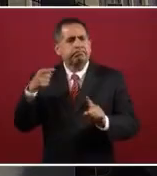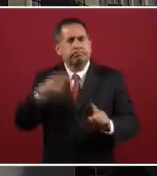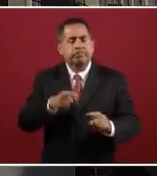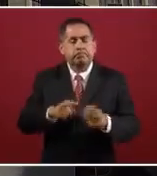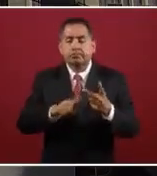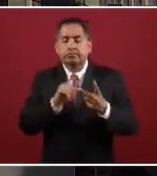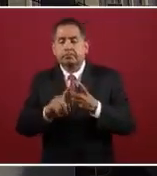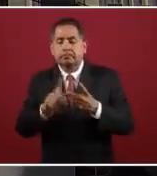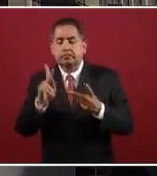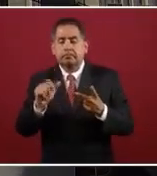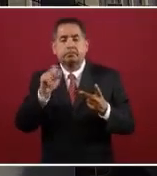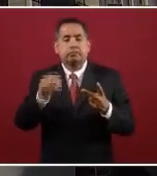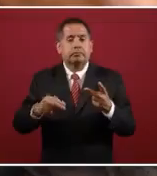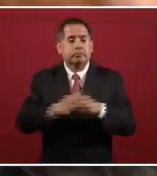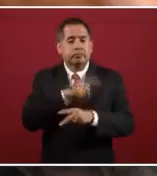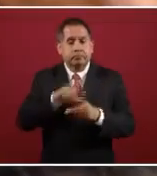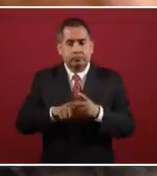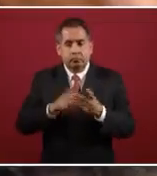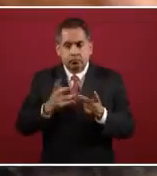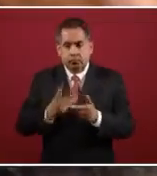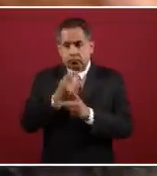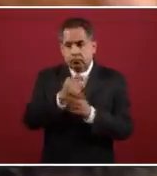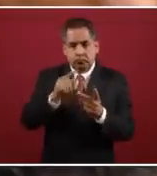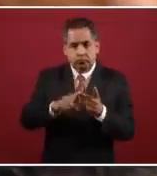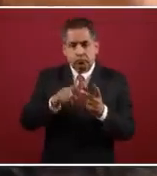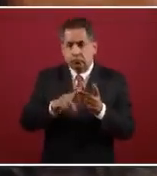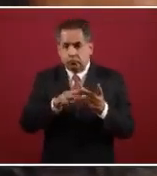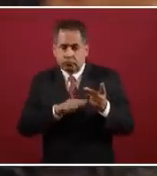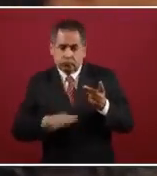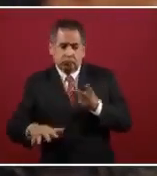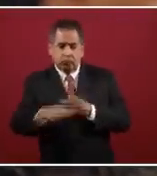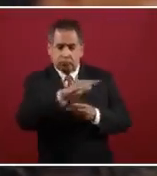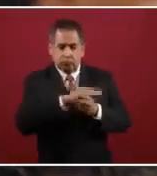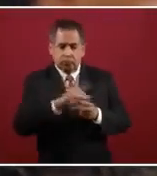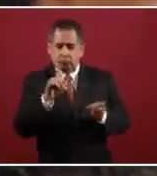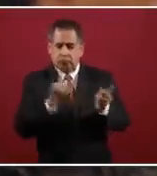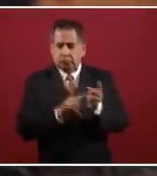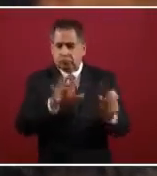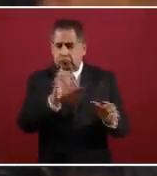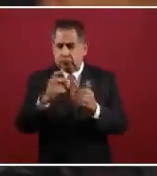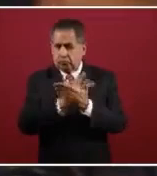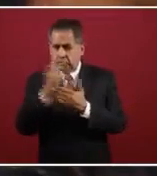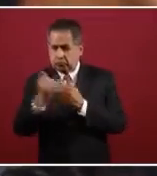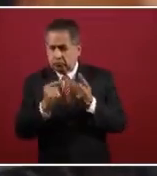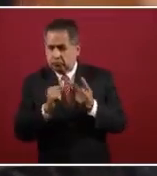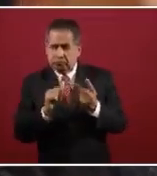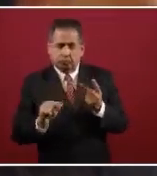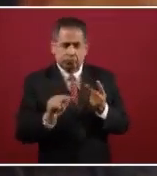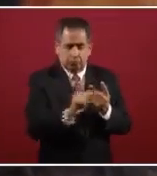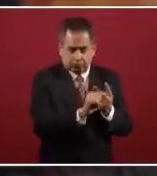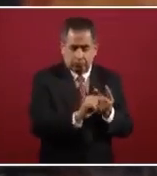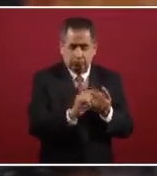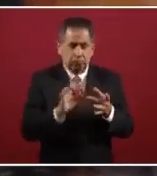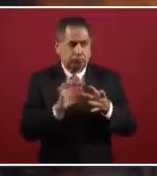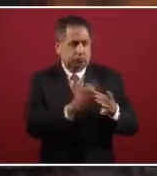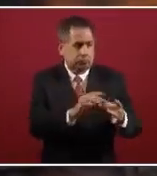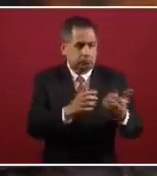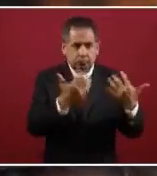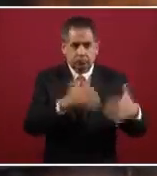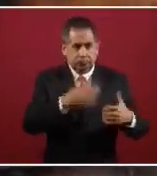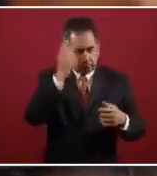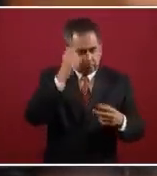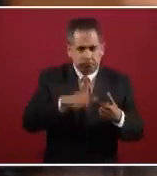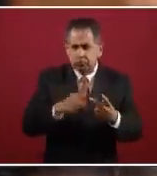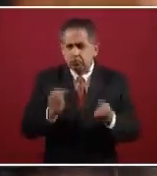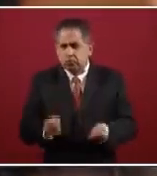Plan Nacional de Infraestructura, que se está proyectando de alrededor de 1.600 proyectos, que trabaja con empresarios,